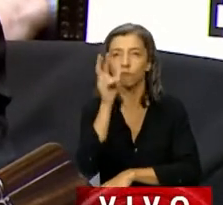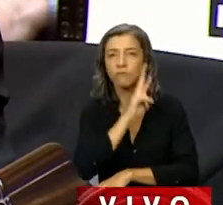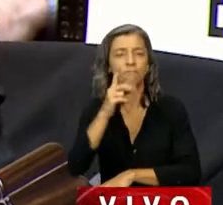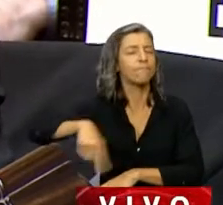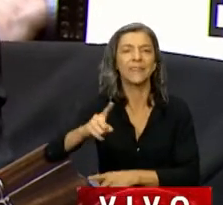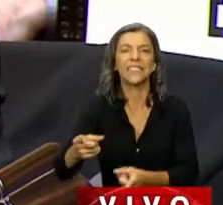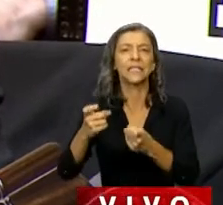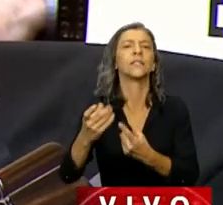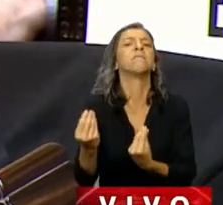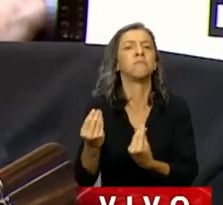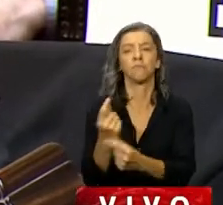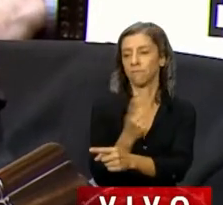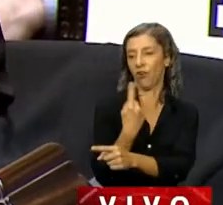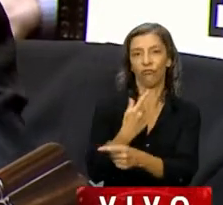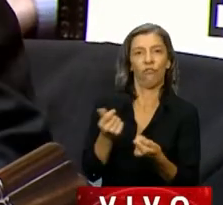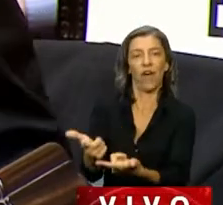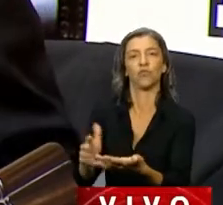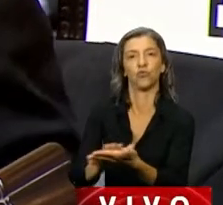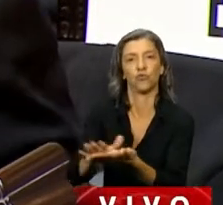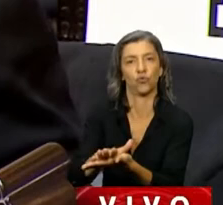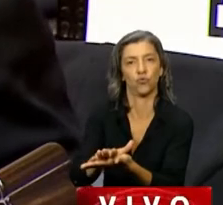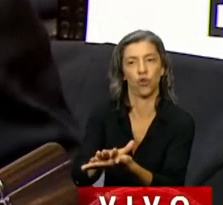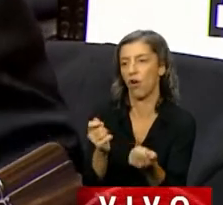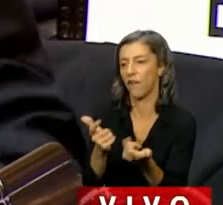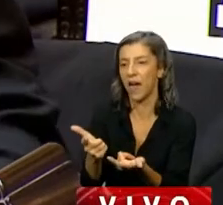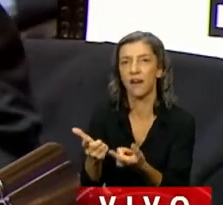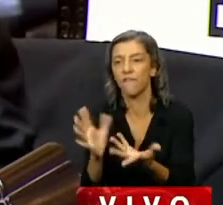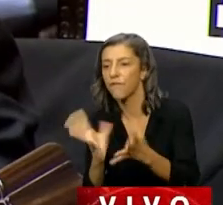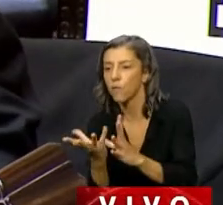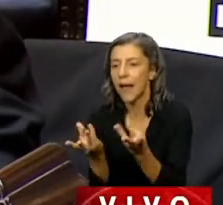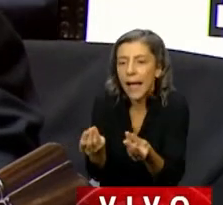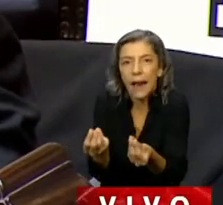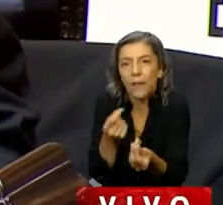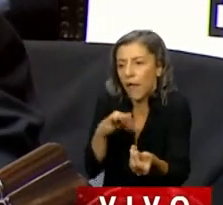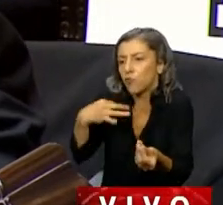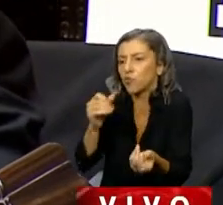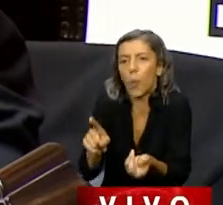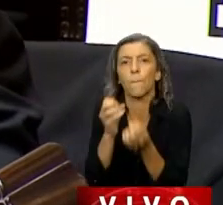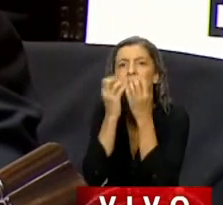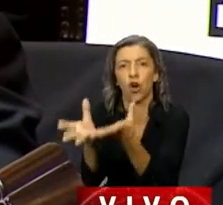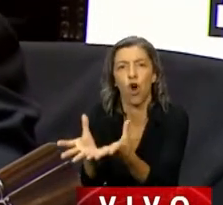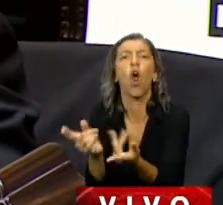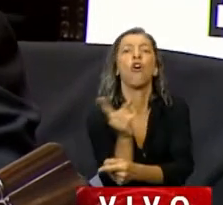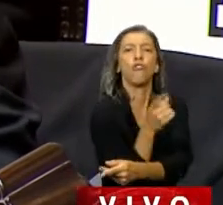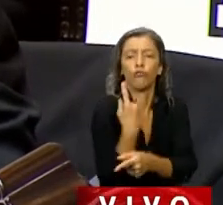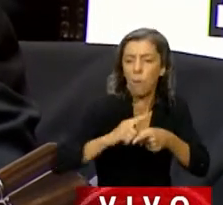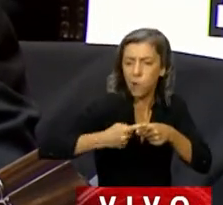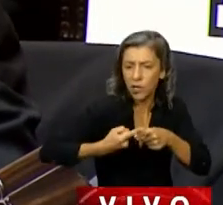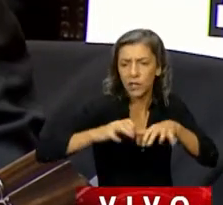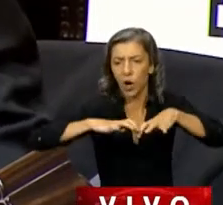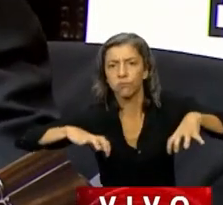nosotros les ayudemos a vivir mejor, que les solucionemos el problema. Más allá de las disputas y de las grietas que por